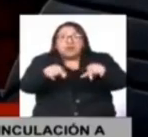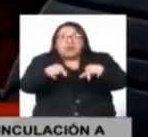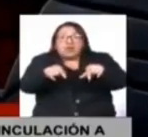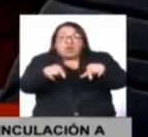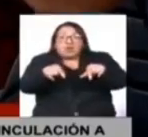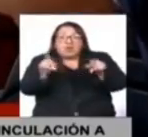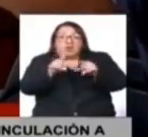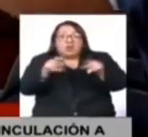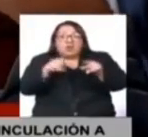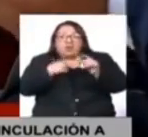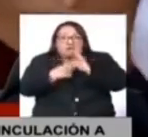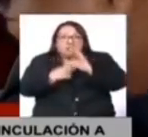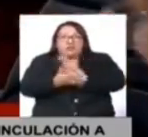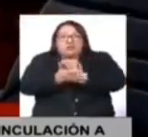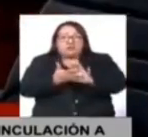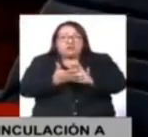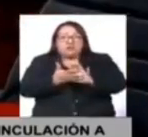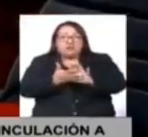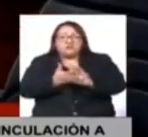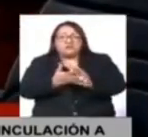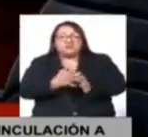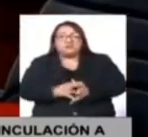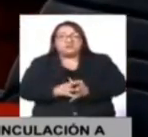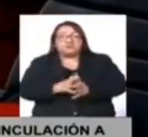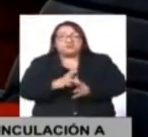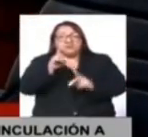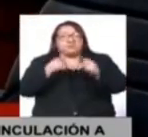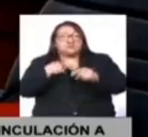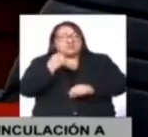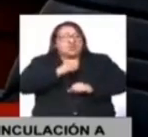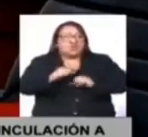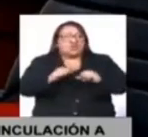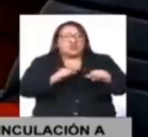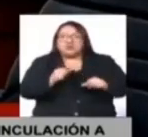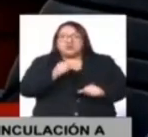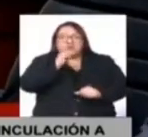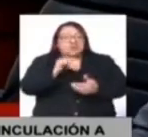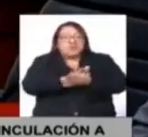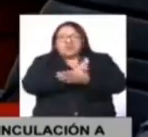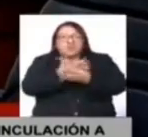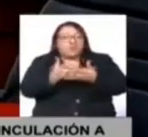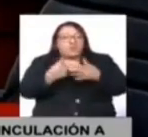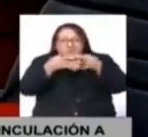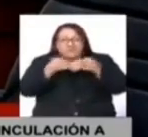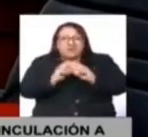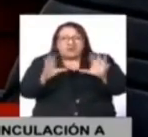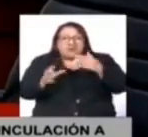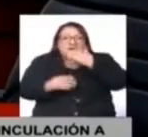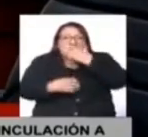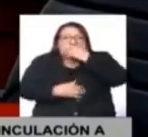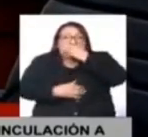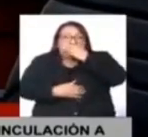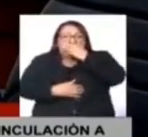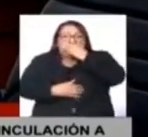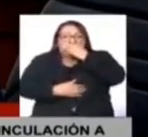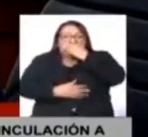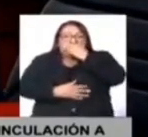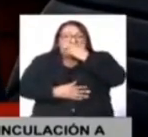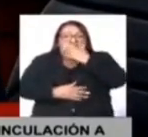una institución tan seria que debe garantizarnos el derecho a todos, como es la Junta Nacional de Justicia, o